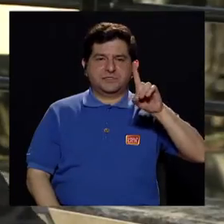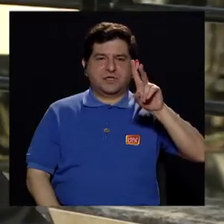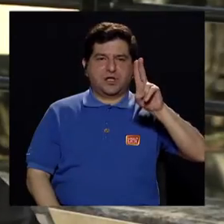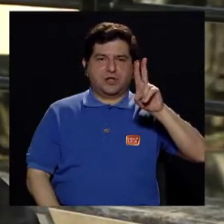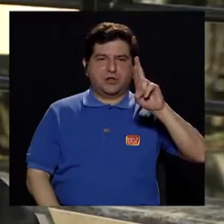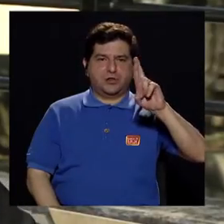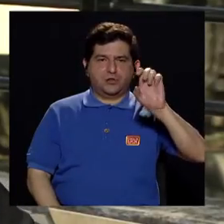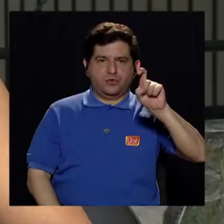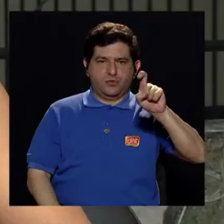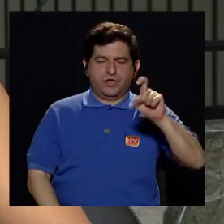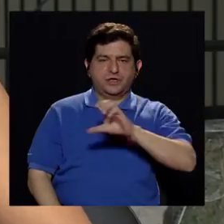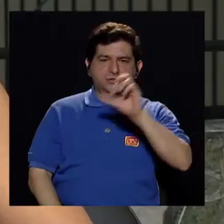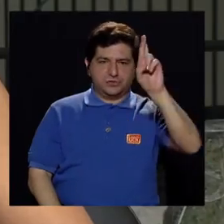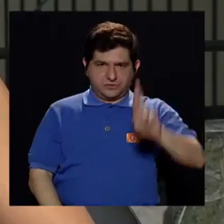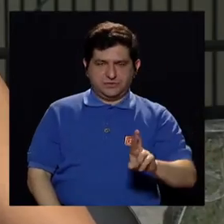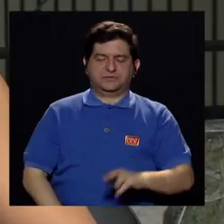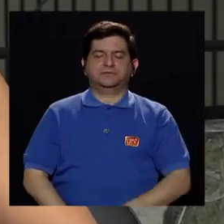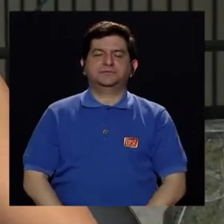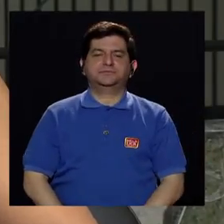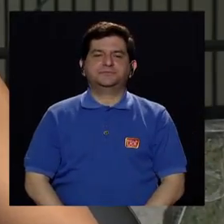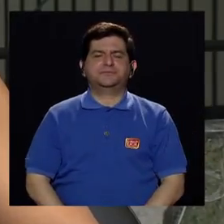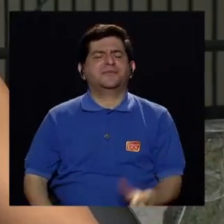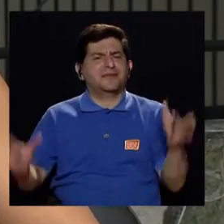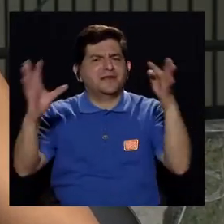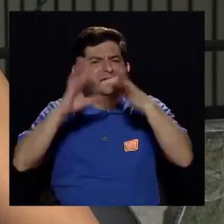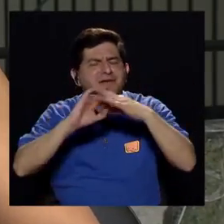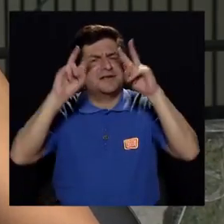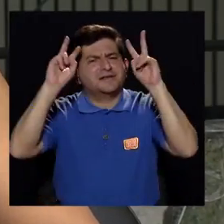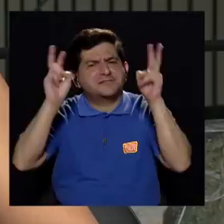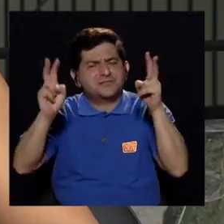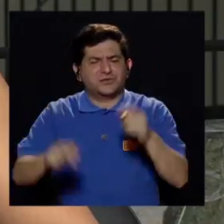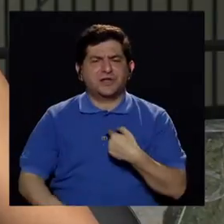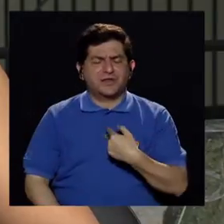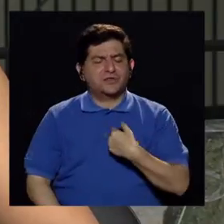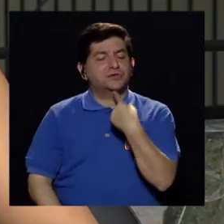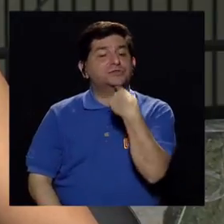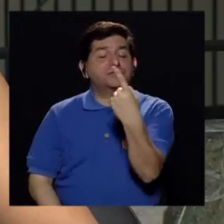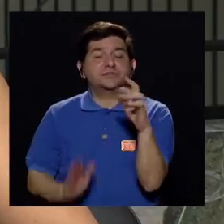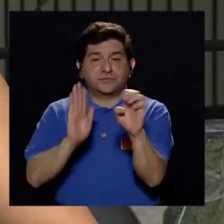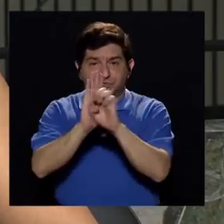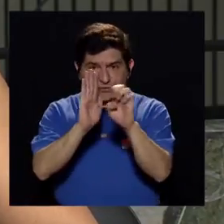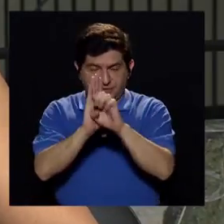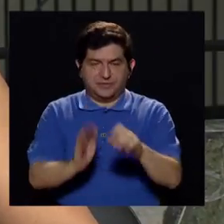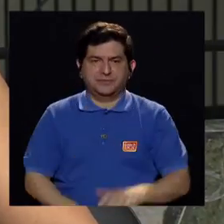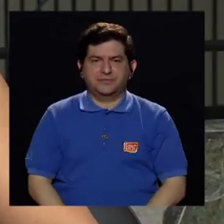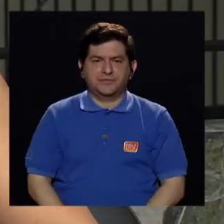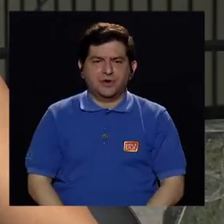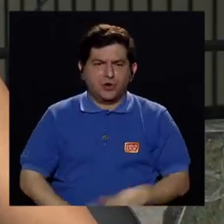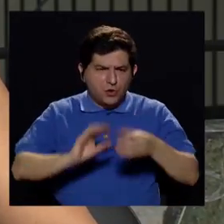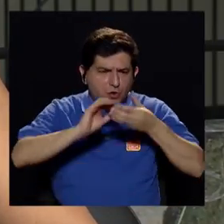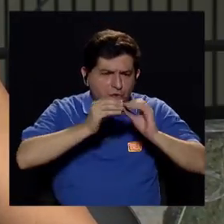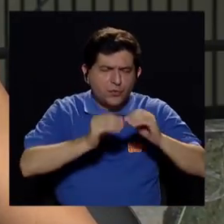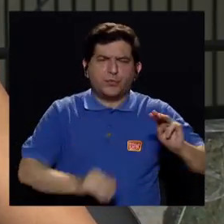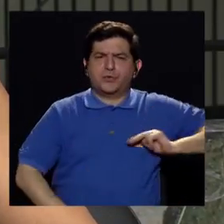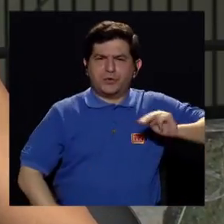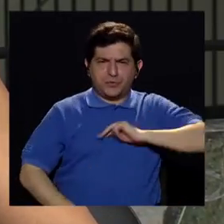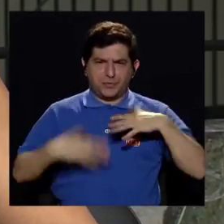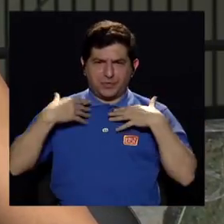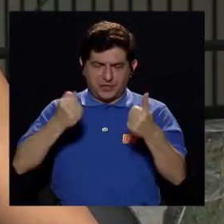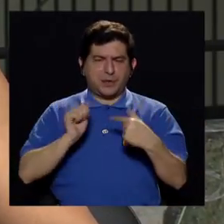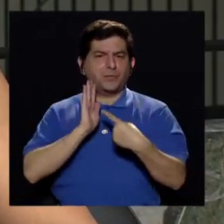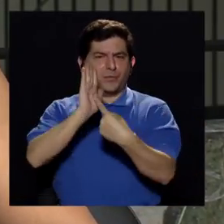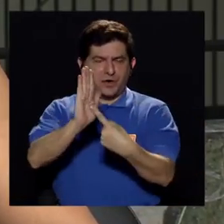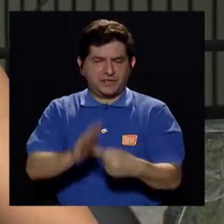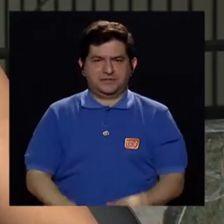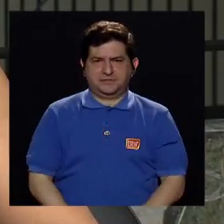Bueno, muchas gracias. Bueno, a propósito de este tema, les quiero mencionar, por ejemplo, que hay datos del Ministerio de Salud que indican